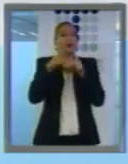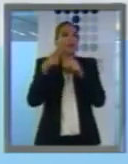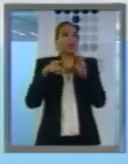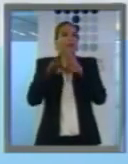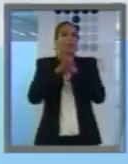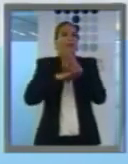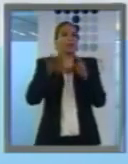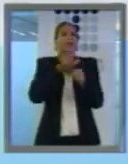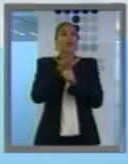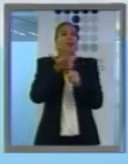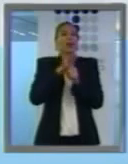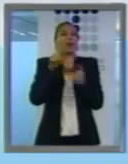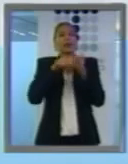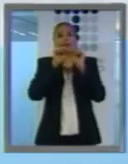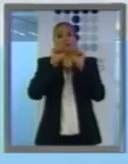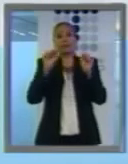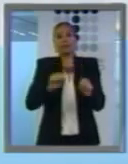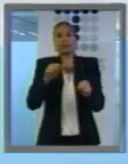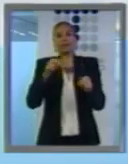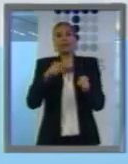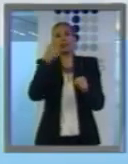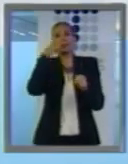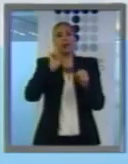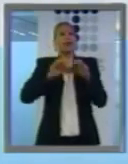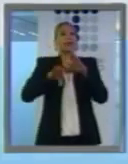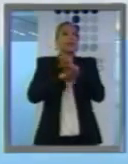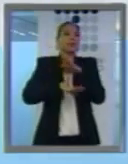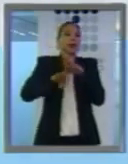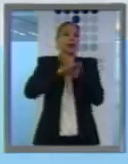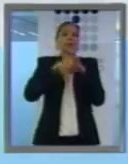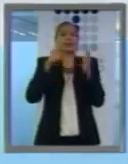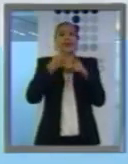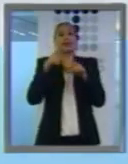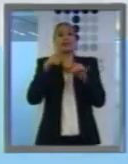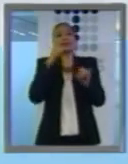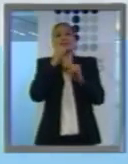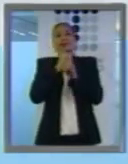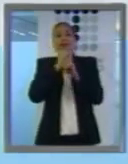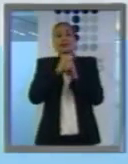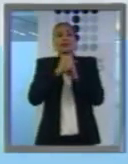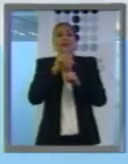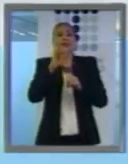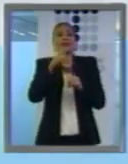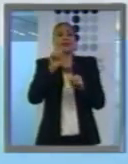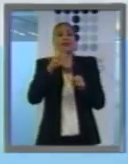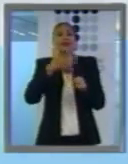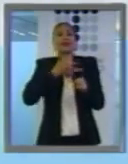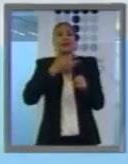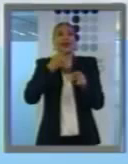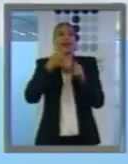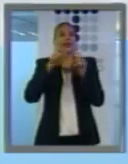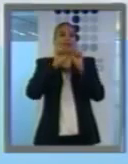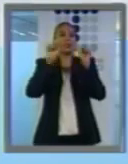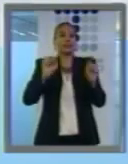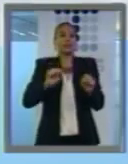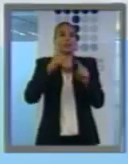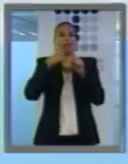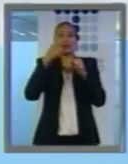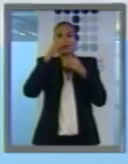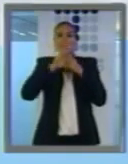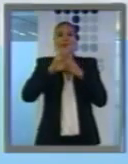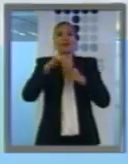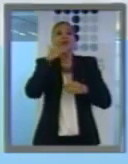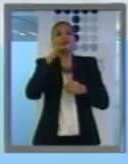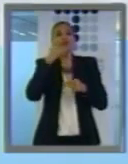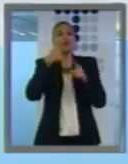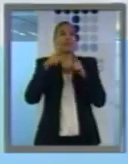como el sistema de fiscalización y la propia plataforma digital que tiene el sistema anticorrupción o que exige el sistema